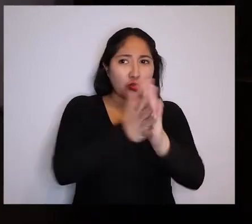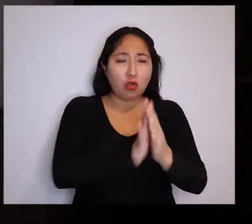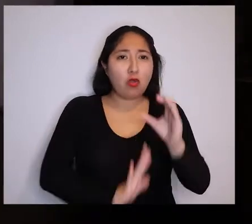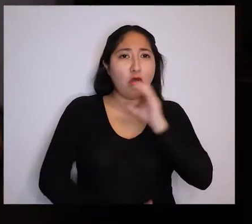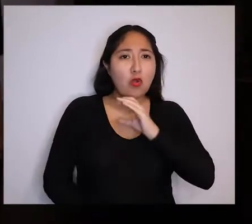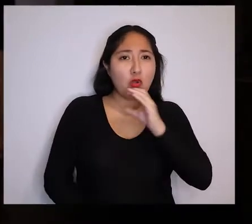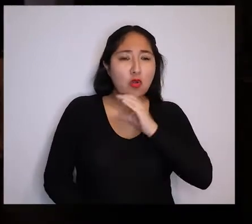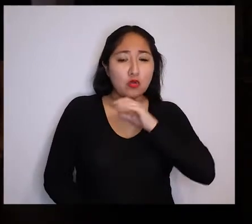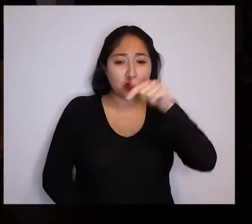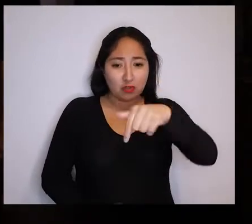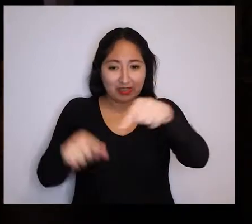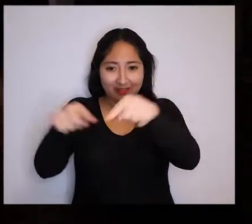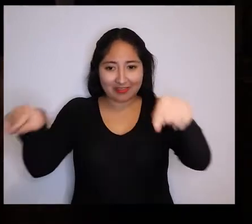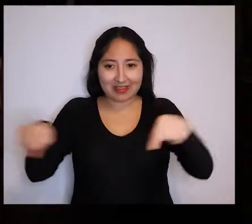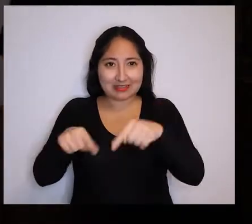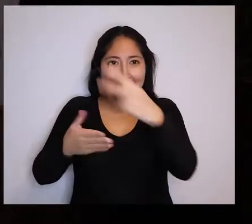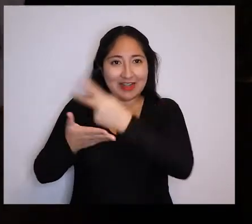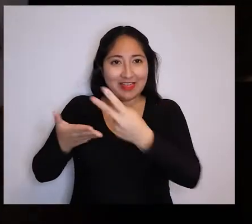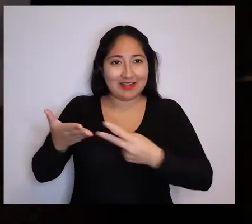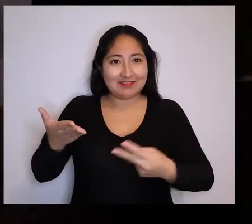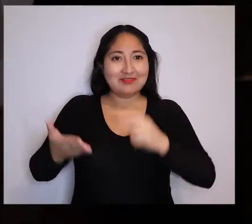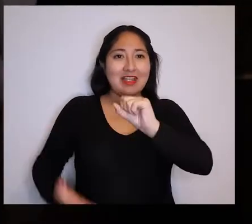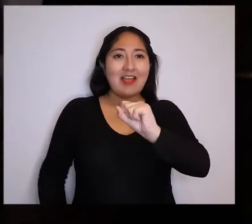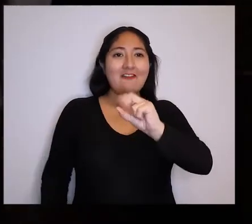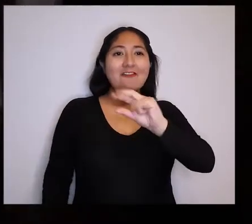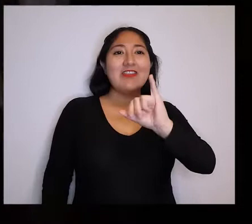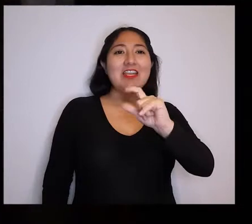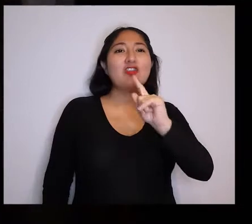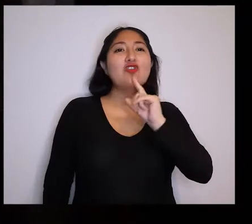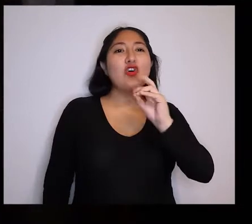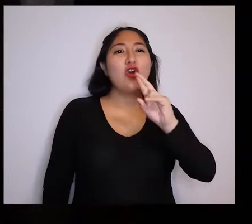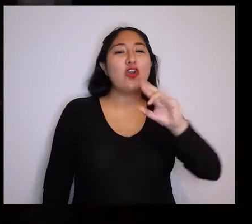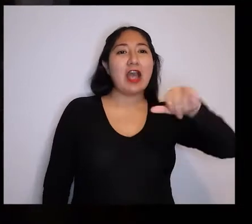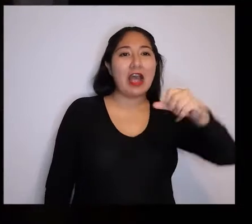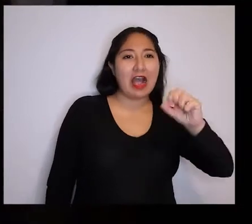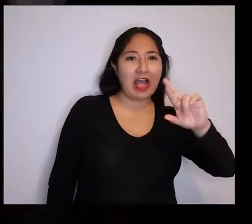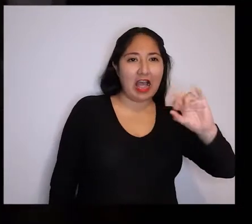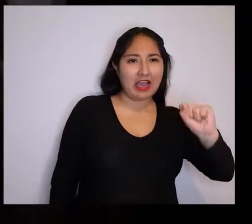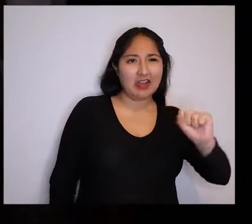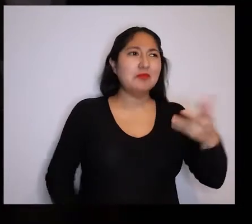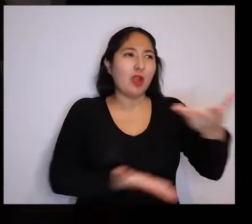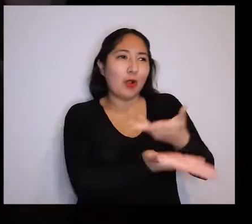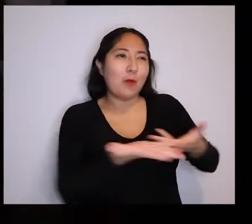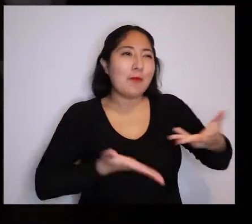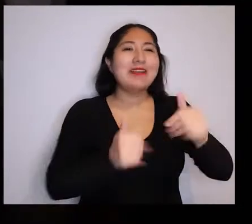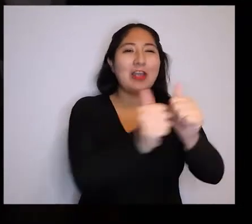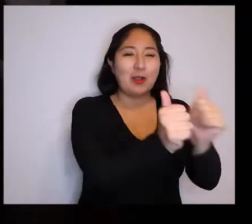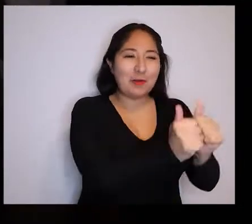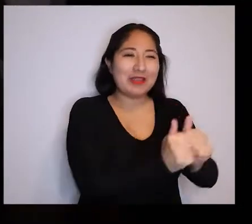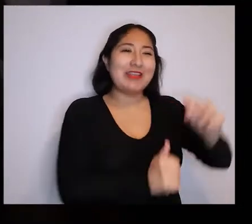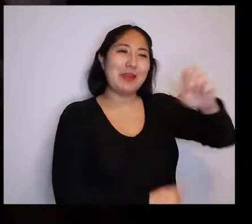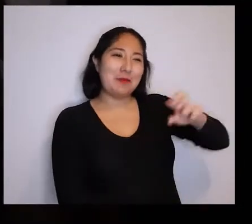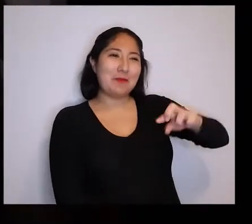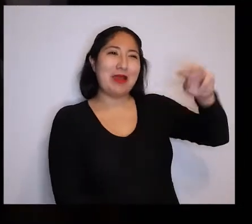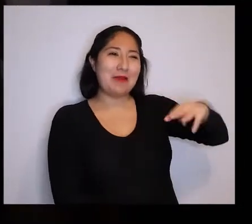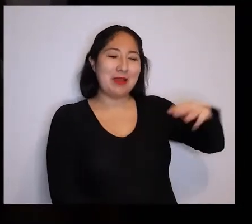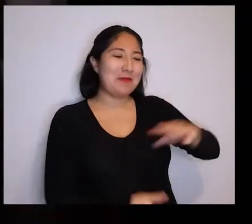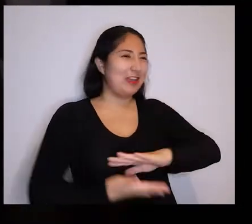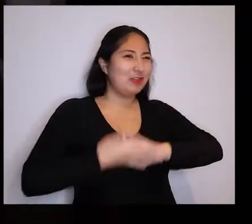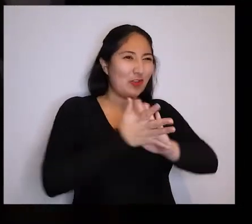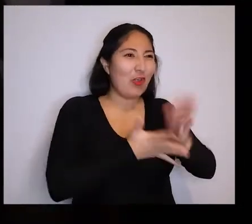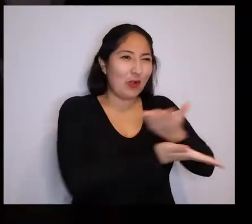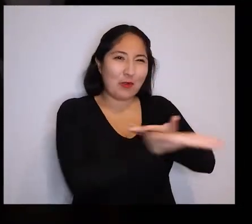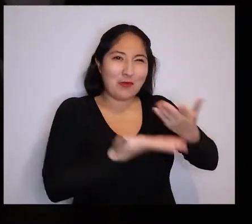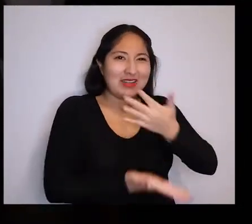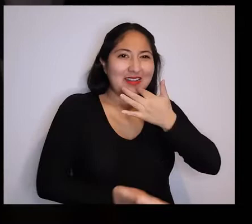los cursos en esta Sala de las Artes Víctor Jara comparten con sus colegas, compañeros, padres, etcétera,